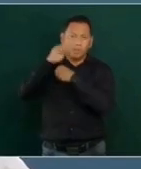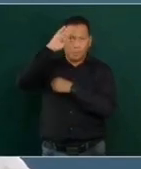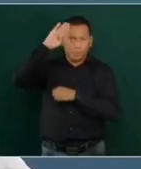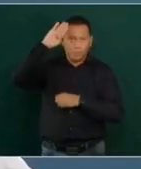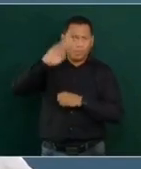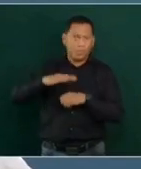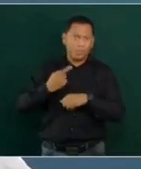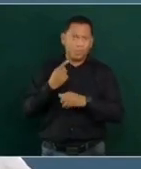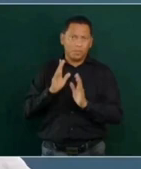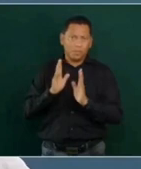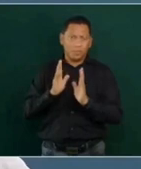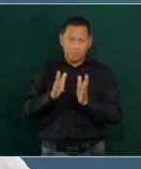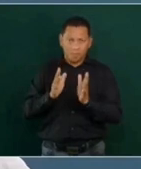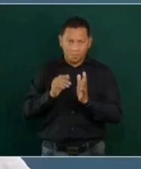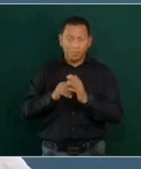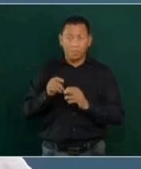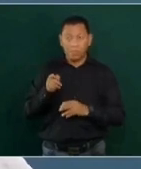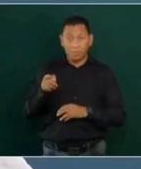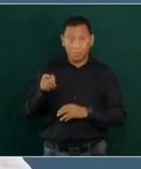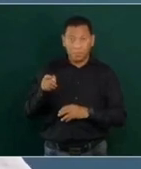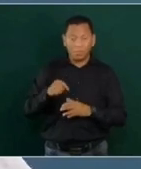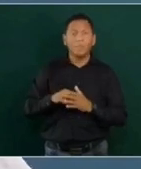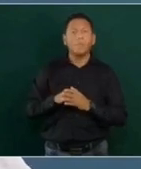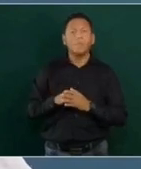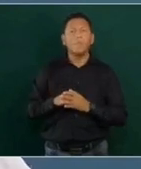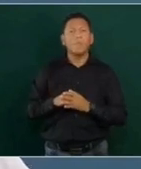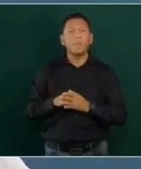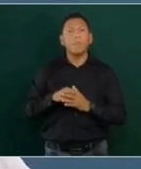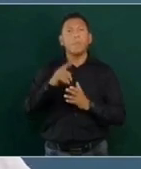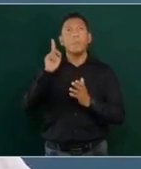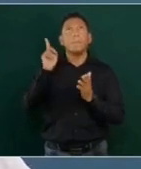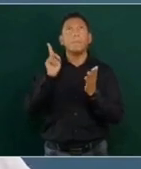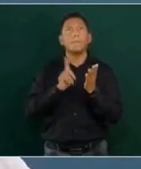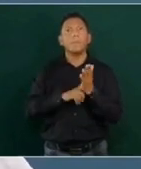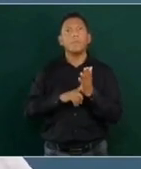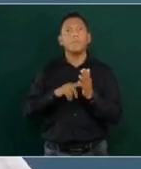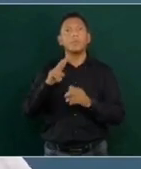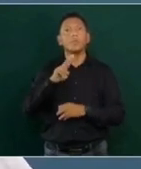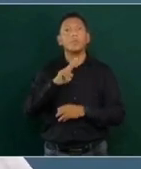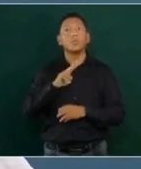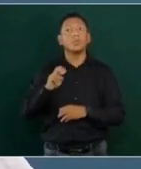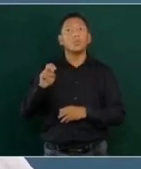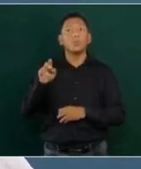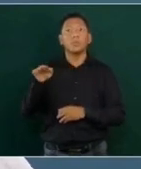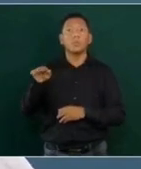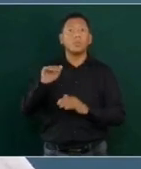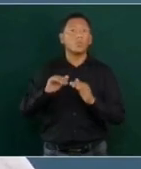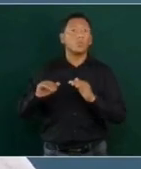van a hacer 1.200 especialistas